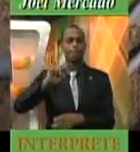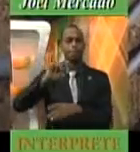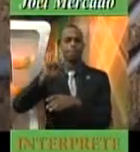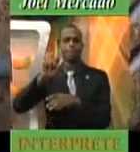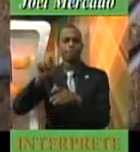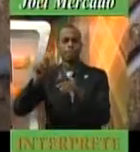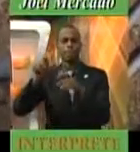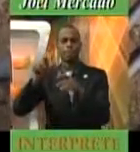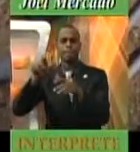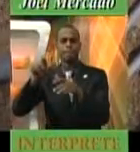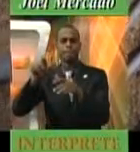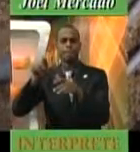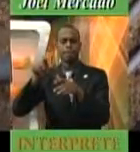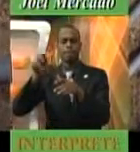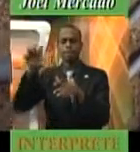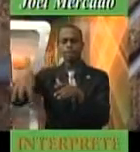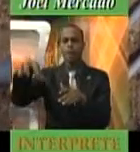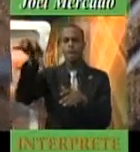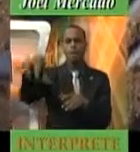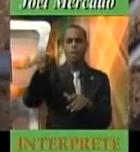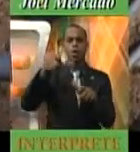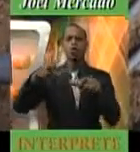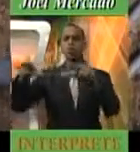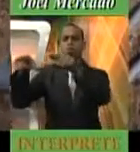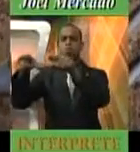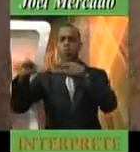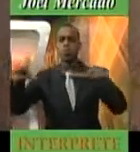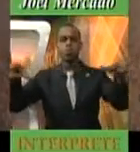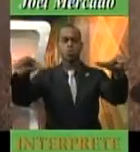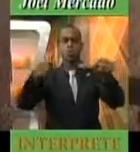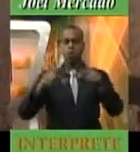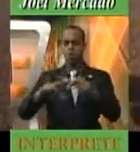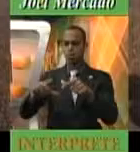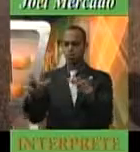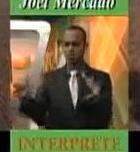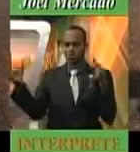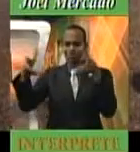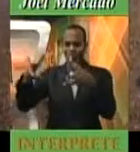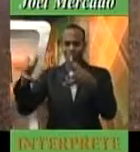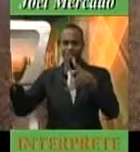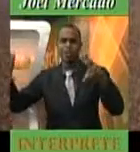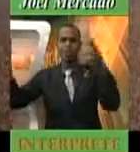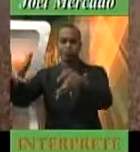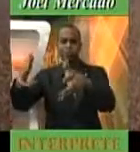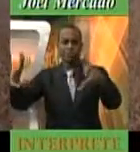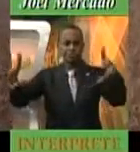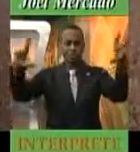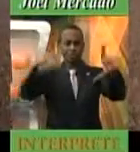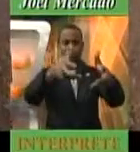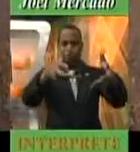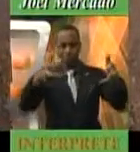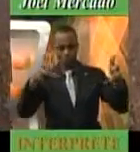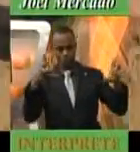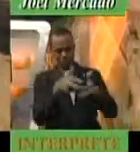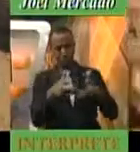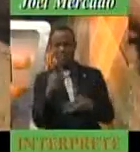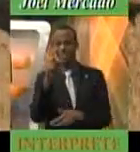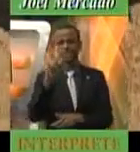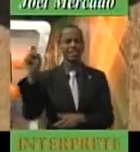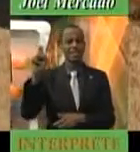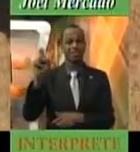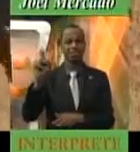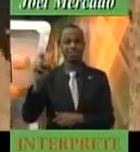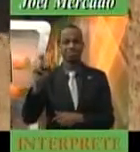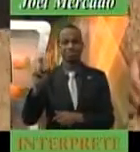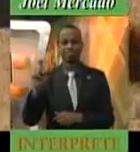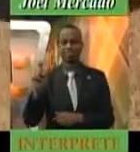100 programas, o sea, 100 momentos con las comunidades en el programa de desarrollo con base comunitaria.